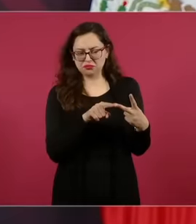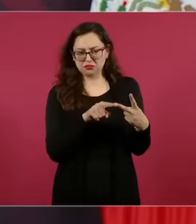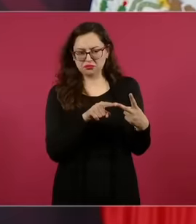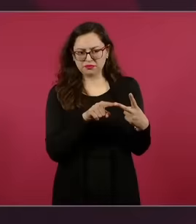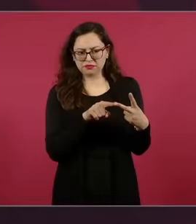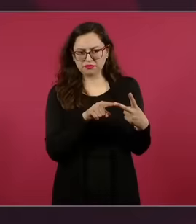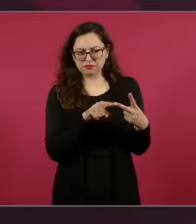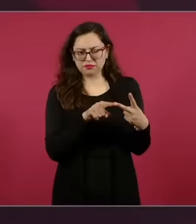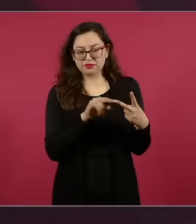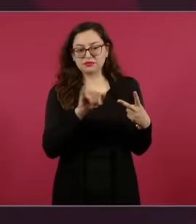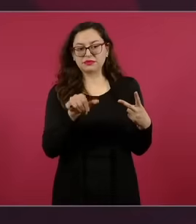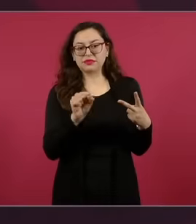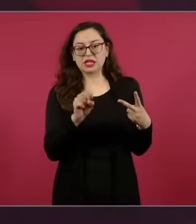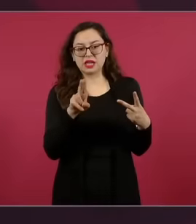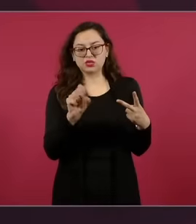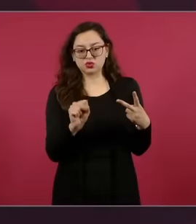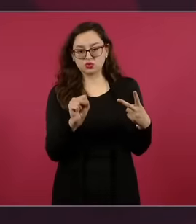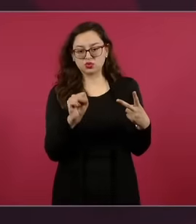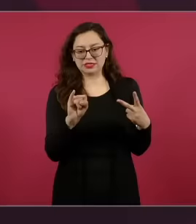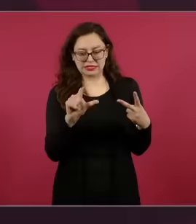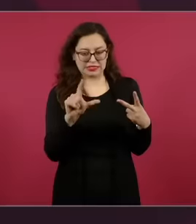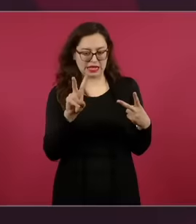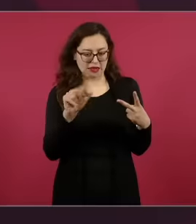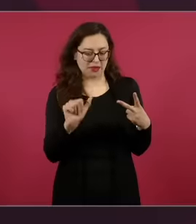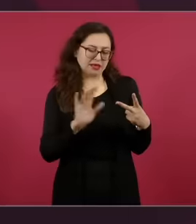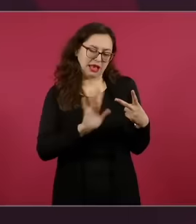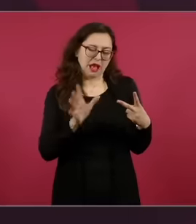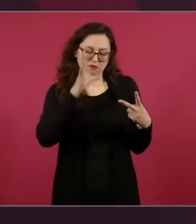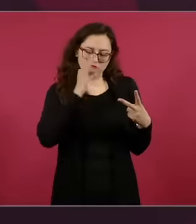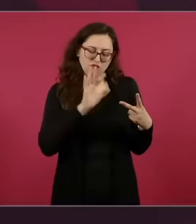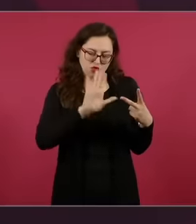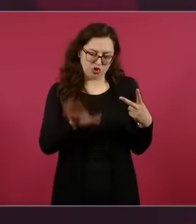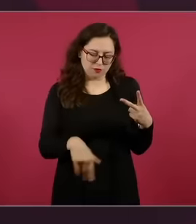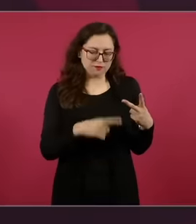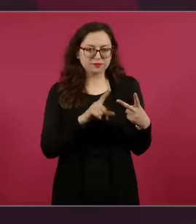a Jesús Silva Gerso, finado,